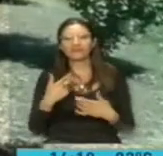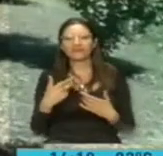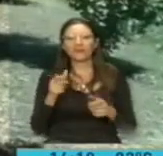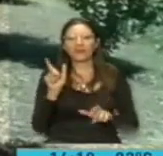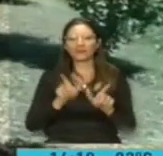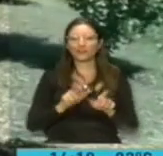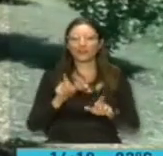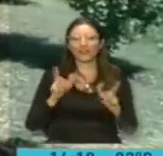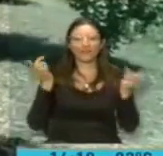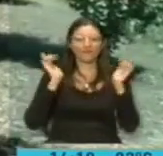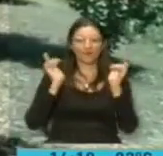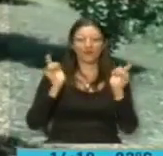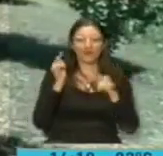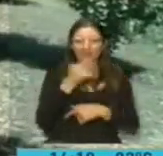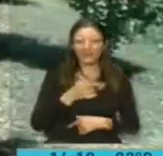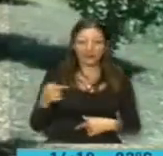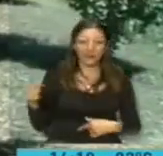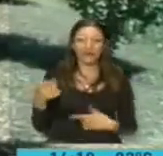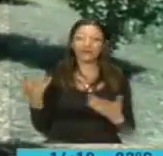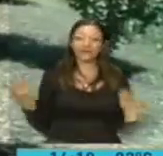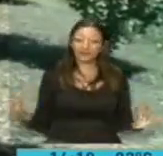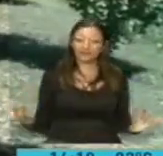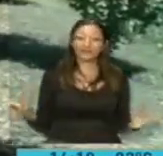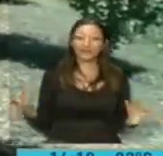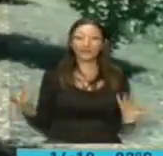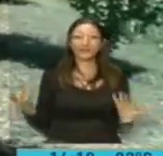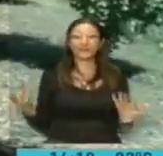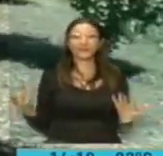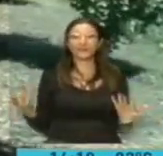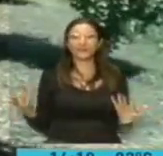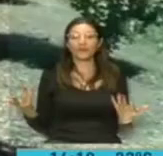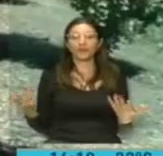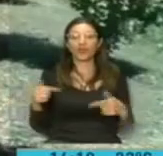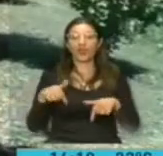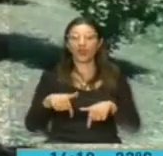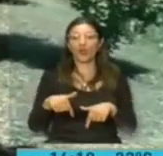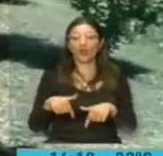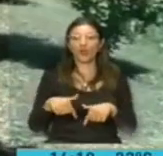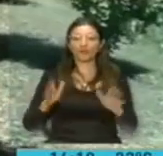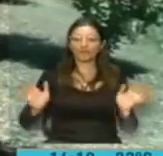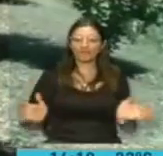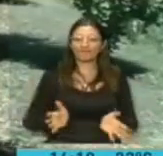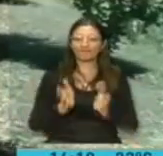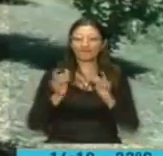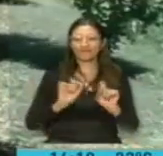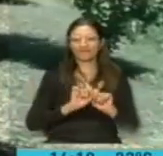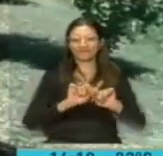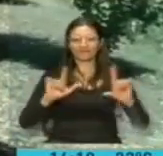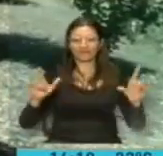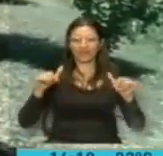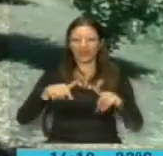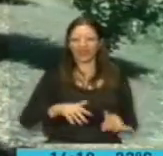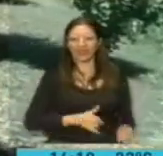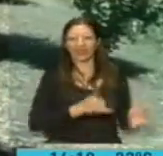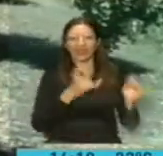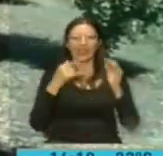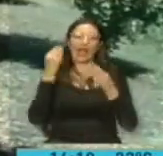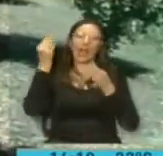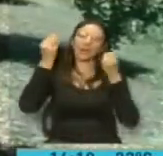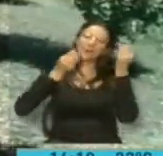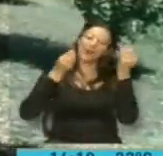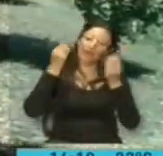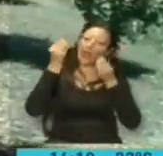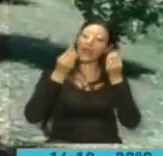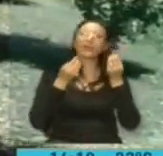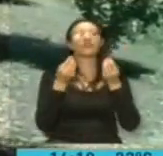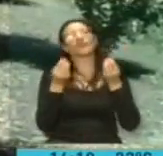semana. Y como no podía ser de otra manera, por supuesto que íbamos a apuntar a generar un informe especial por el Día de los Enamorados